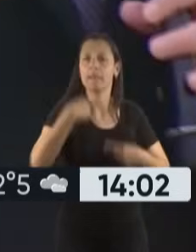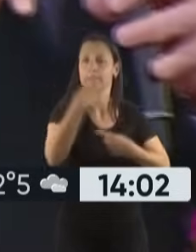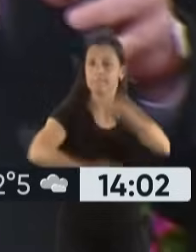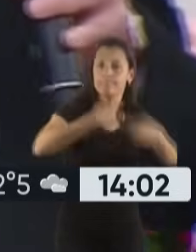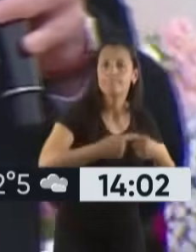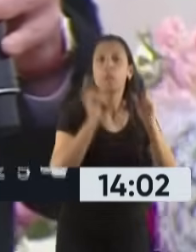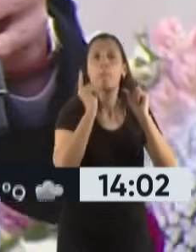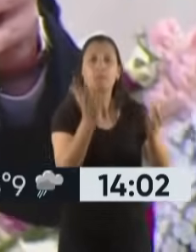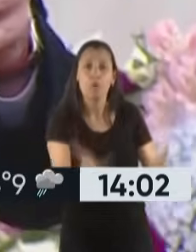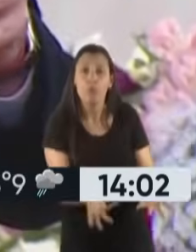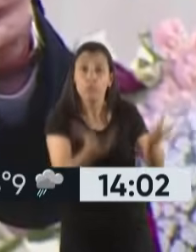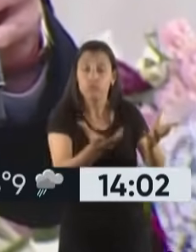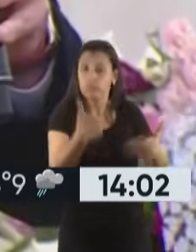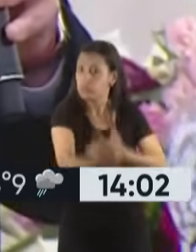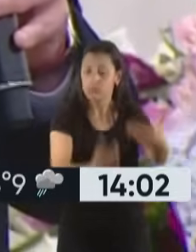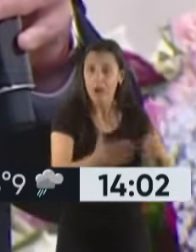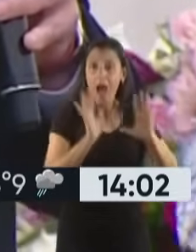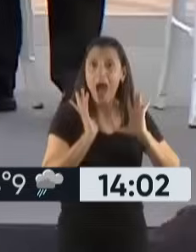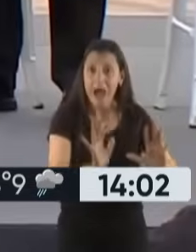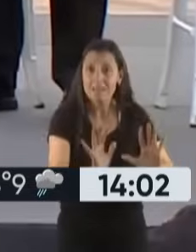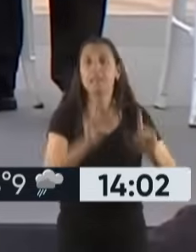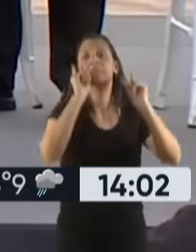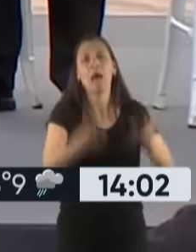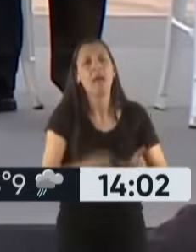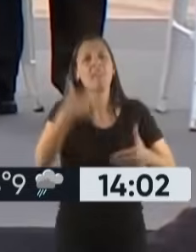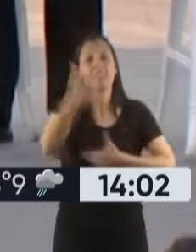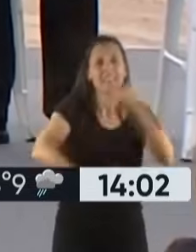de crecimiento y de desarrollo,